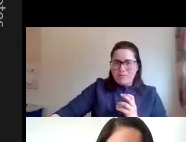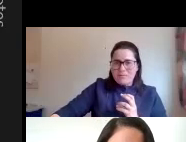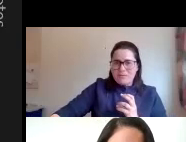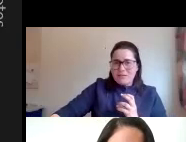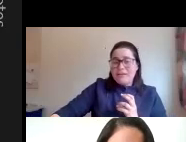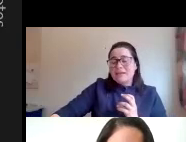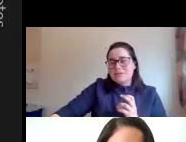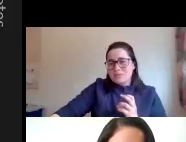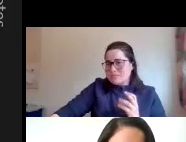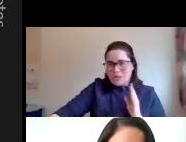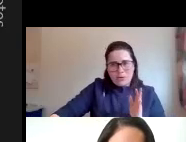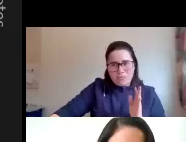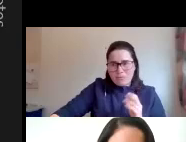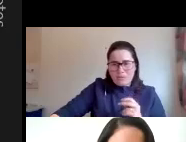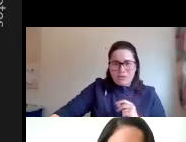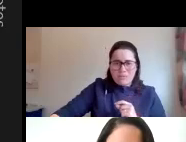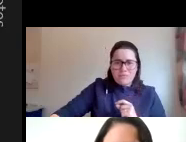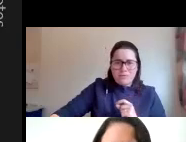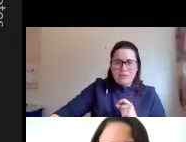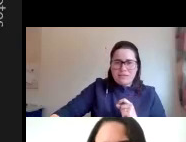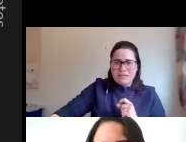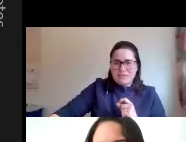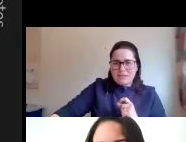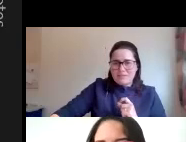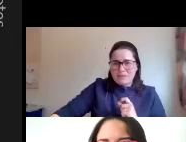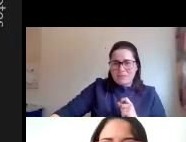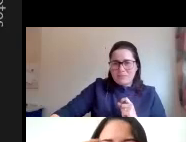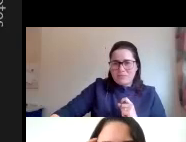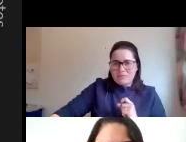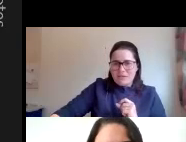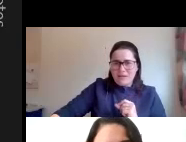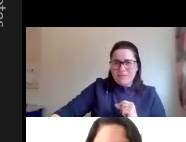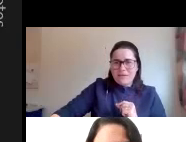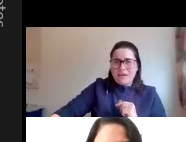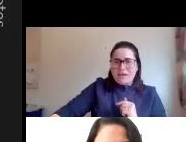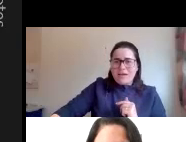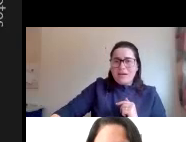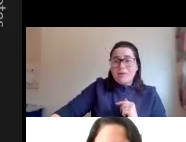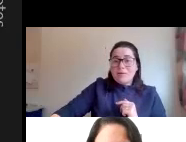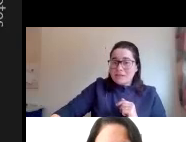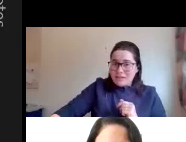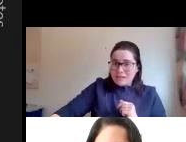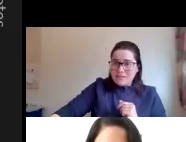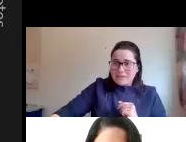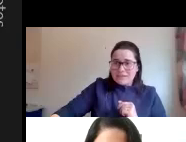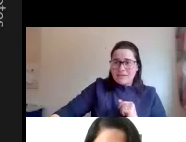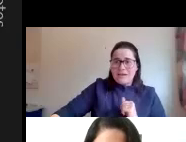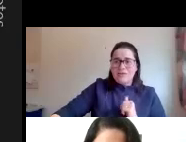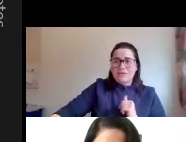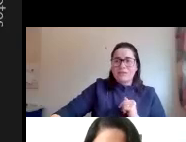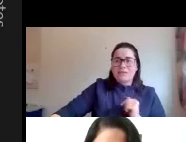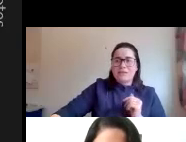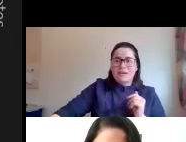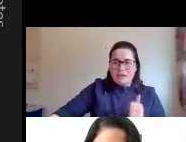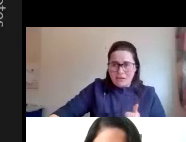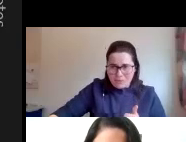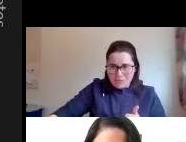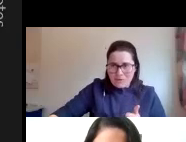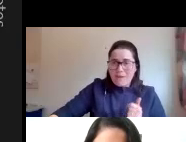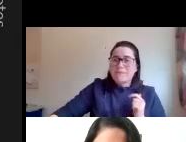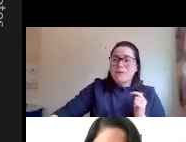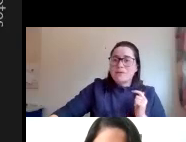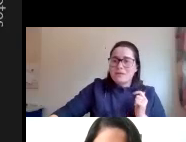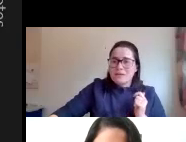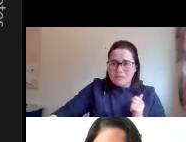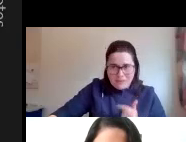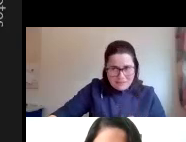profundidad, en su mejor momento lo podemos ver hasta 7 metros de profundidad. Y luego Atitlán, que es el lago que tiene